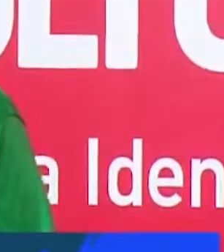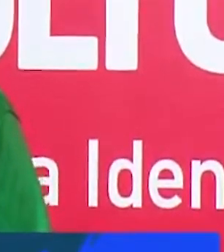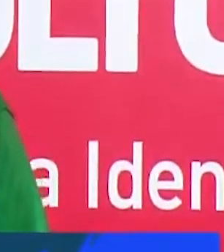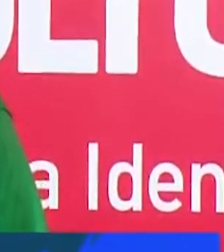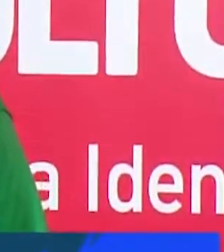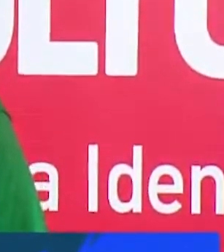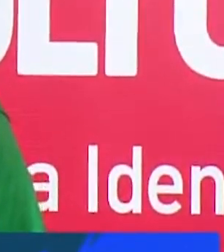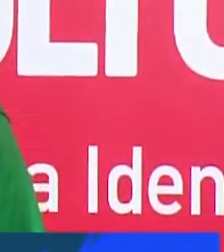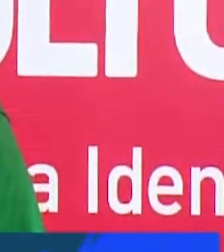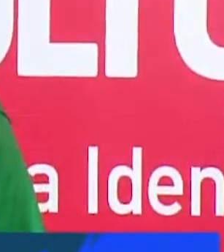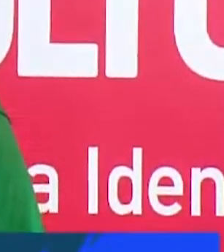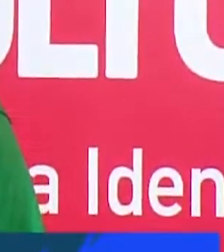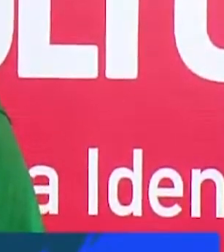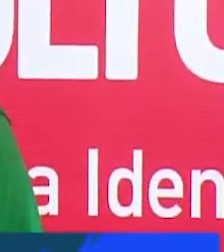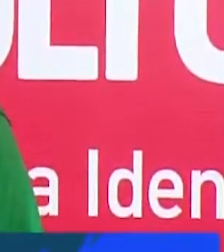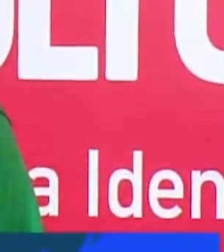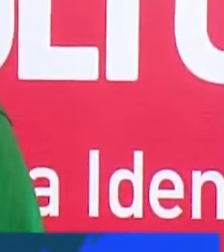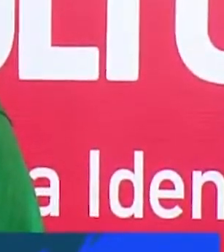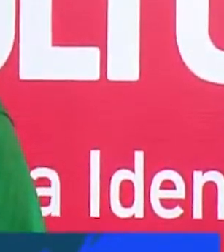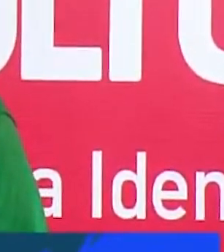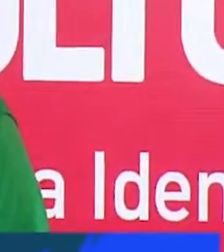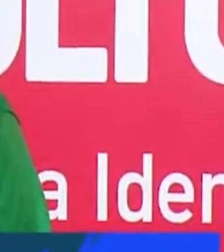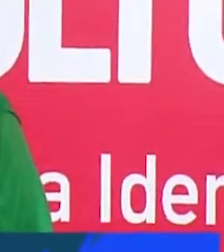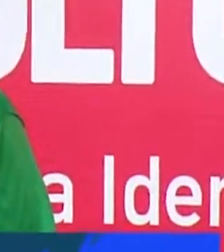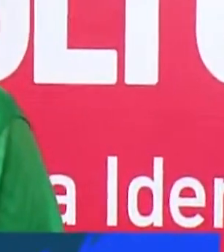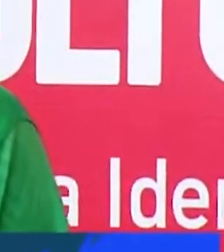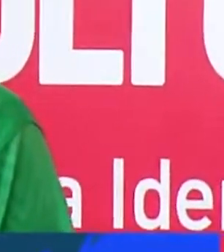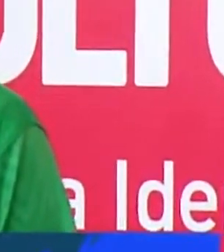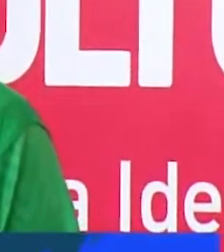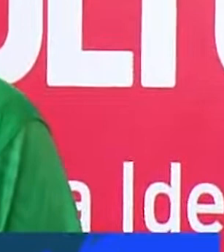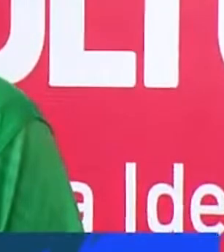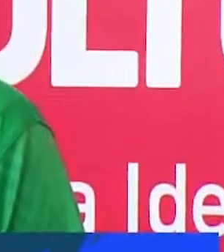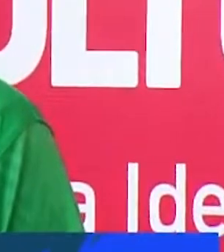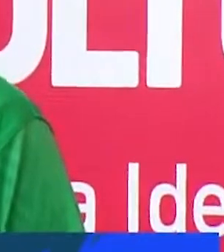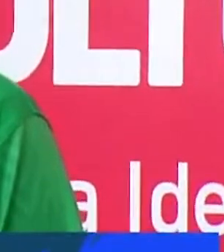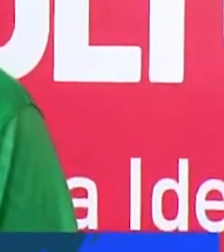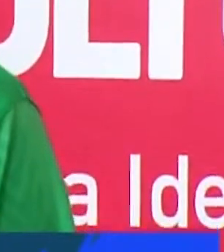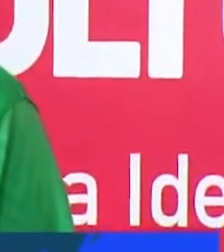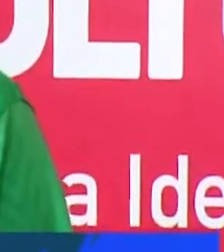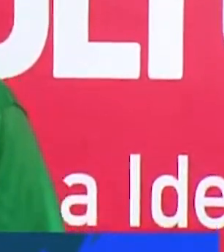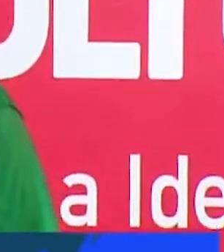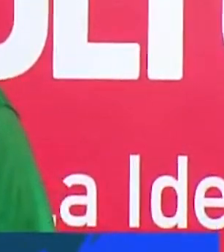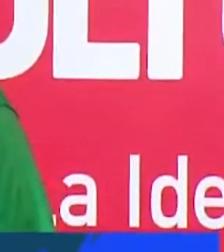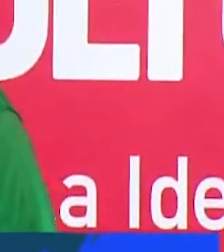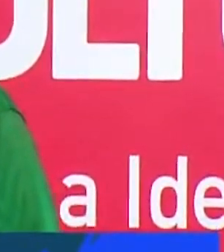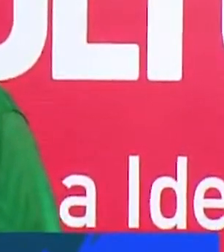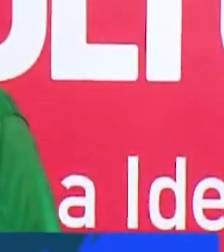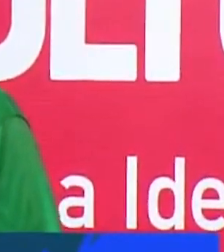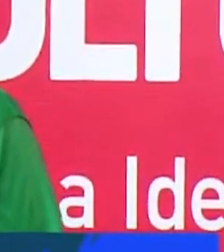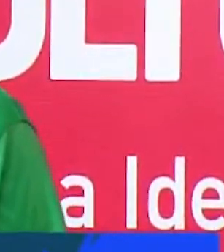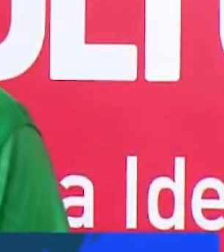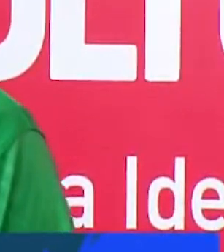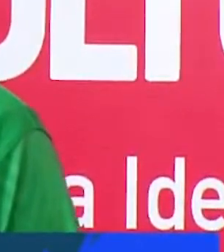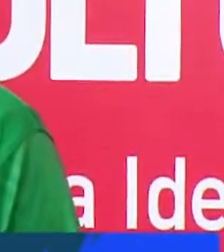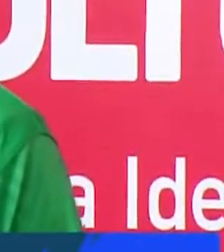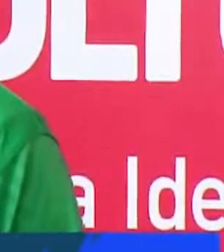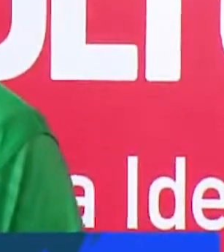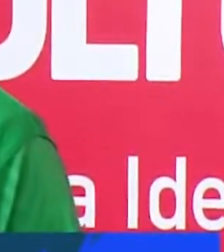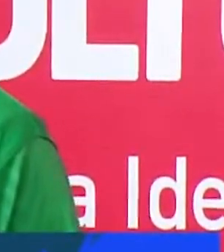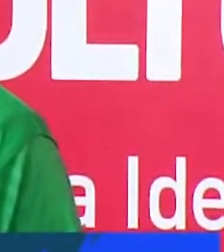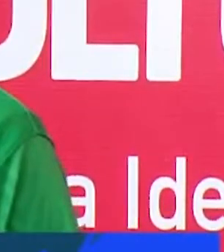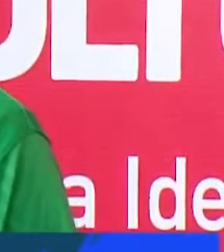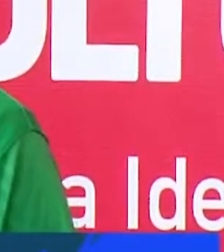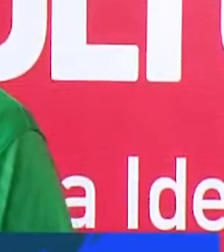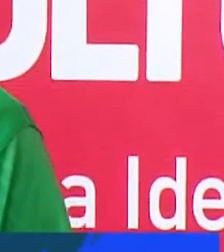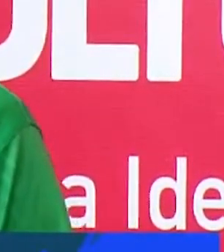2014 más o menos, igual, ¿no? Un proyecto que ha durado solo meses. Y luego, bueno, ha venido esta onda de Cultiva, ¿no? Que ha sido la banda,